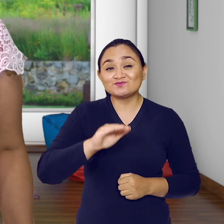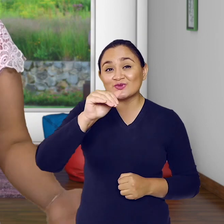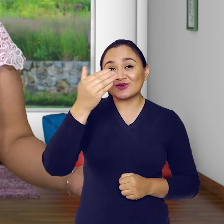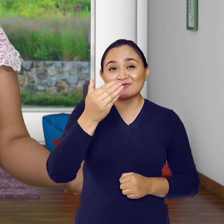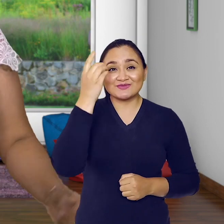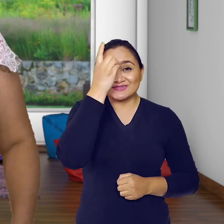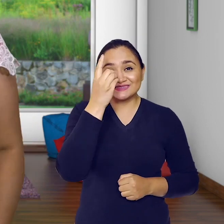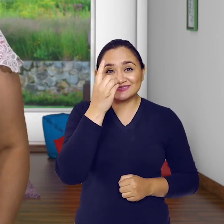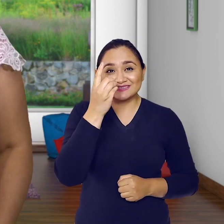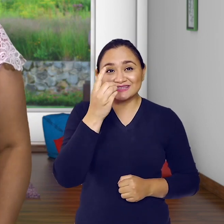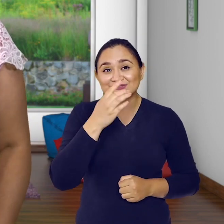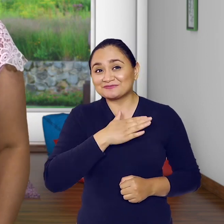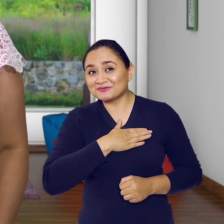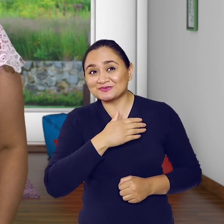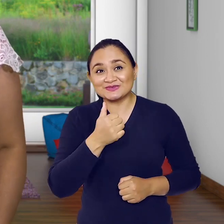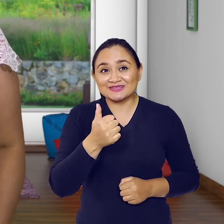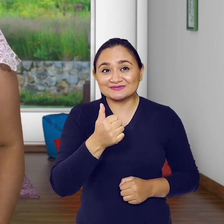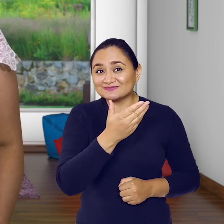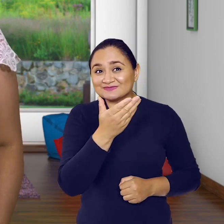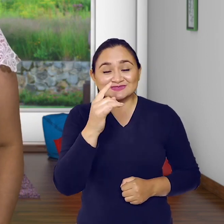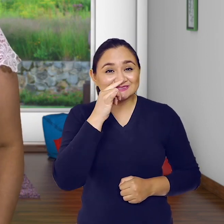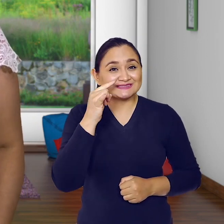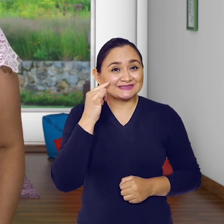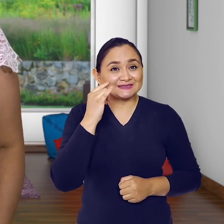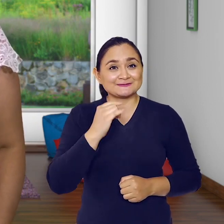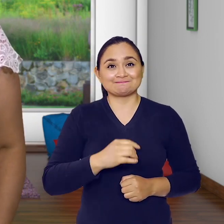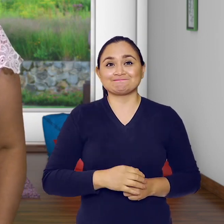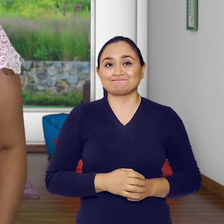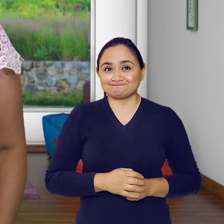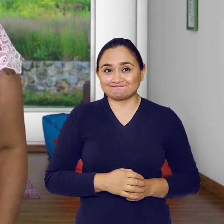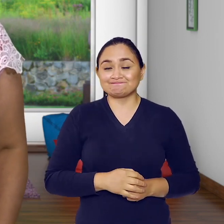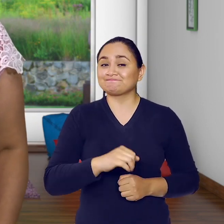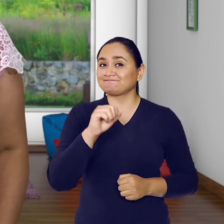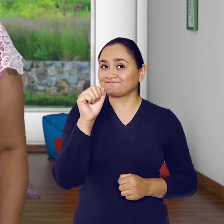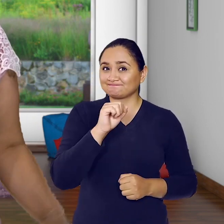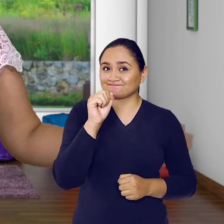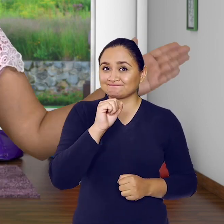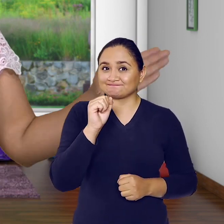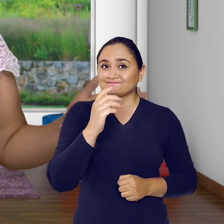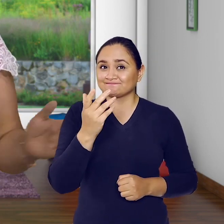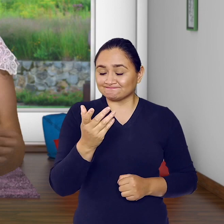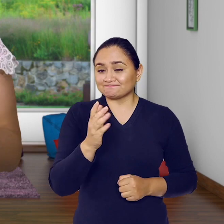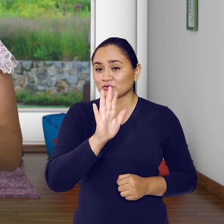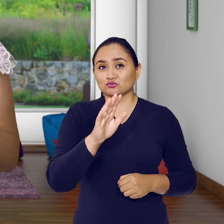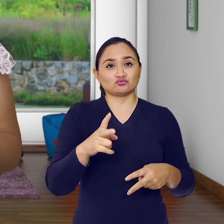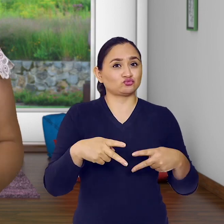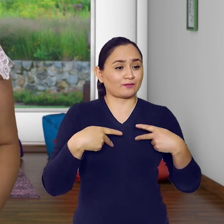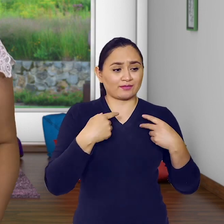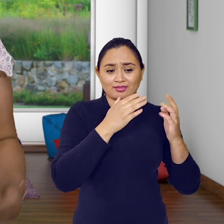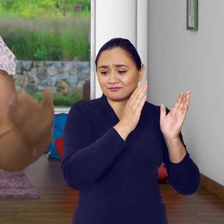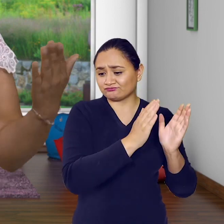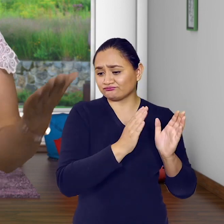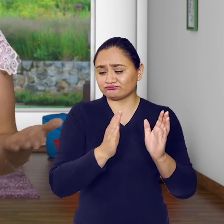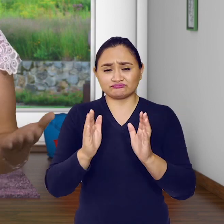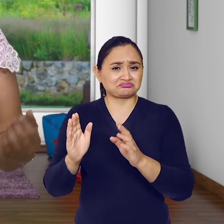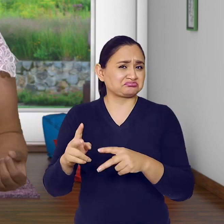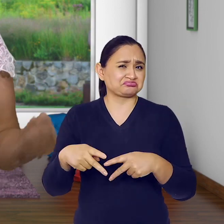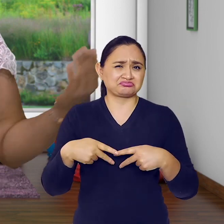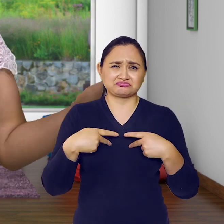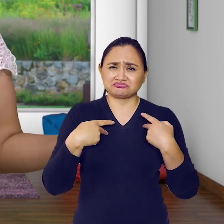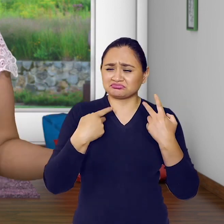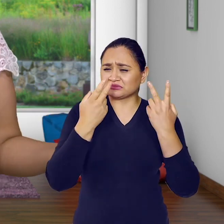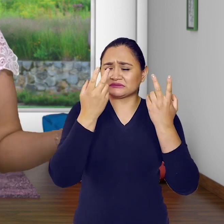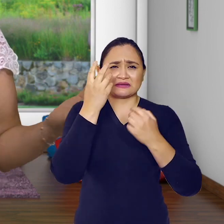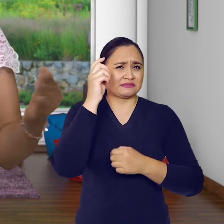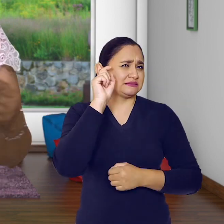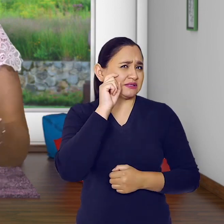Chicas, chicos, ¿cómo están? La sexualidad es una dimensión constitutiva del ser humano a lo largo de su vida. Abarca el sexo,